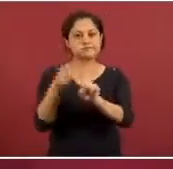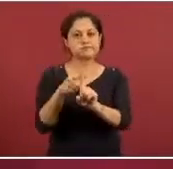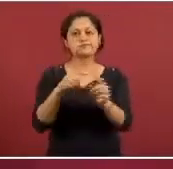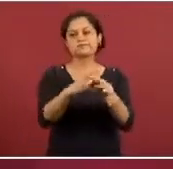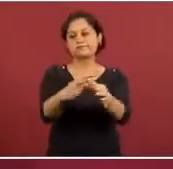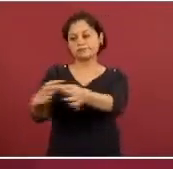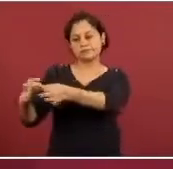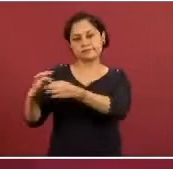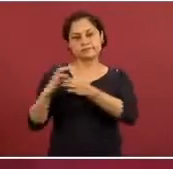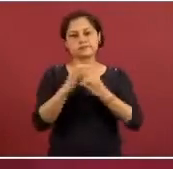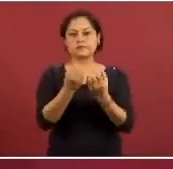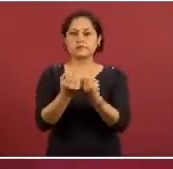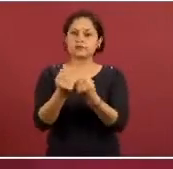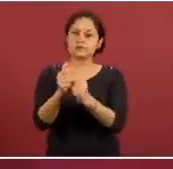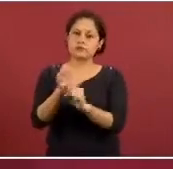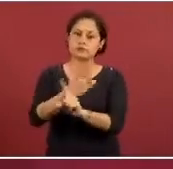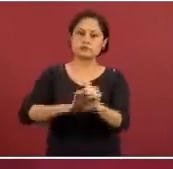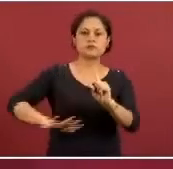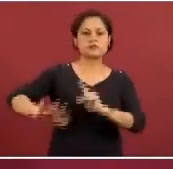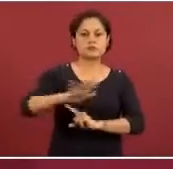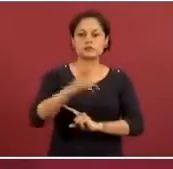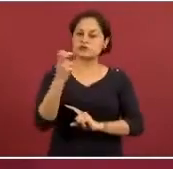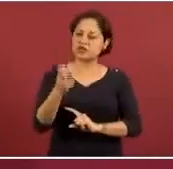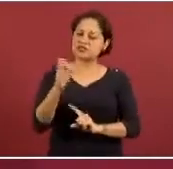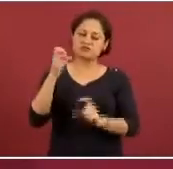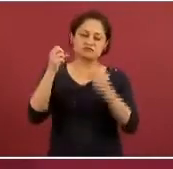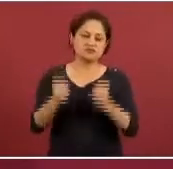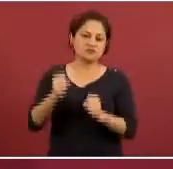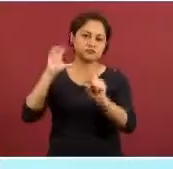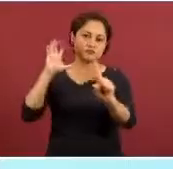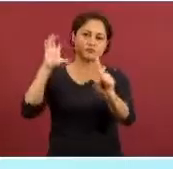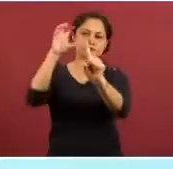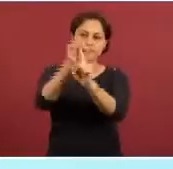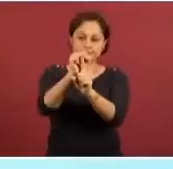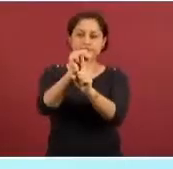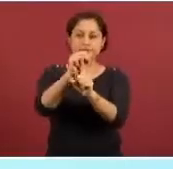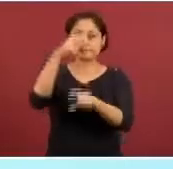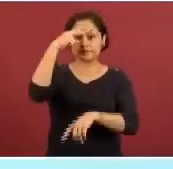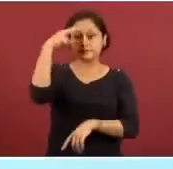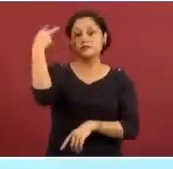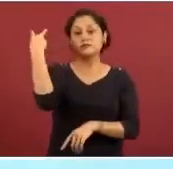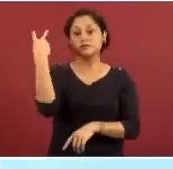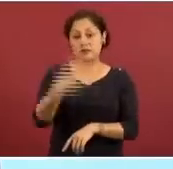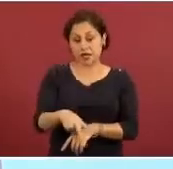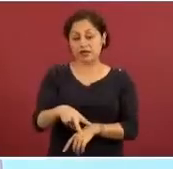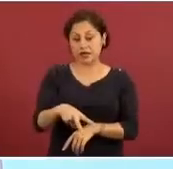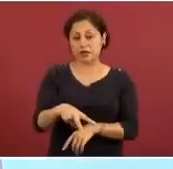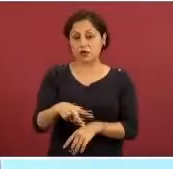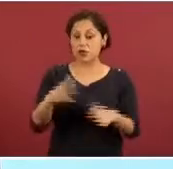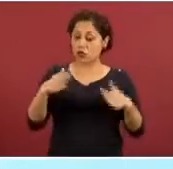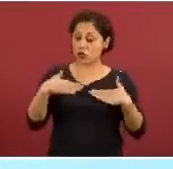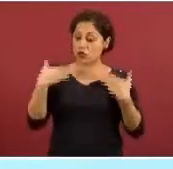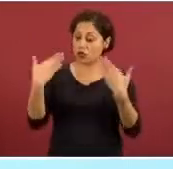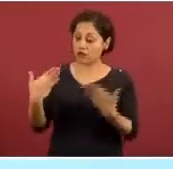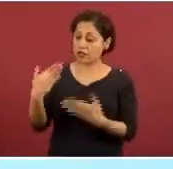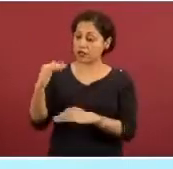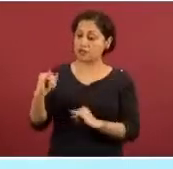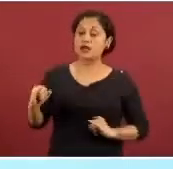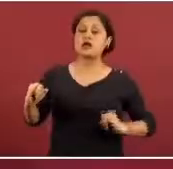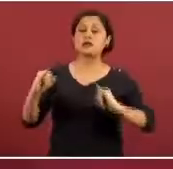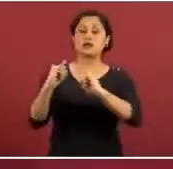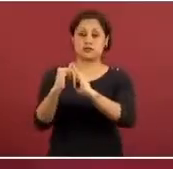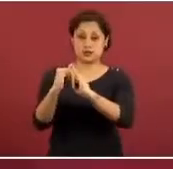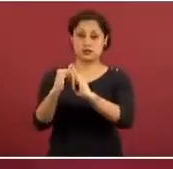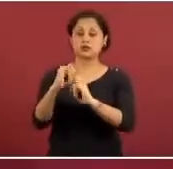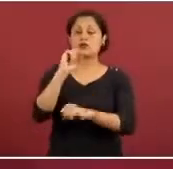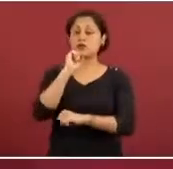adelante. El pueblo de México confía en el Instituto y en su personal. Por tanto, debemos estar a la altura de